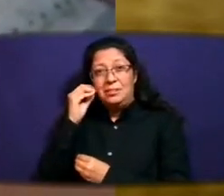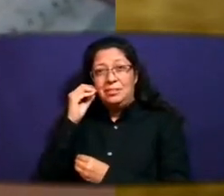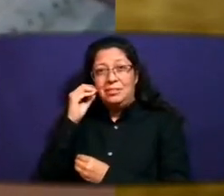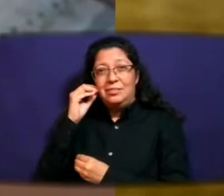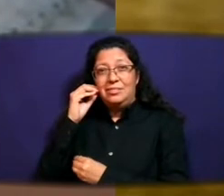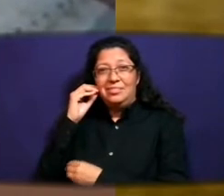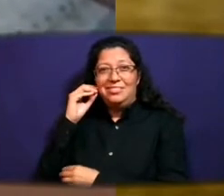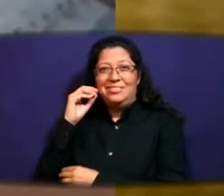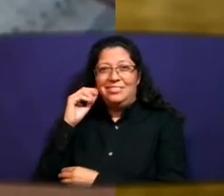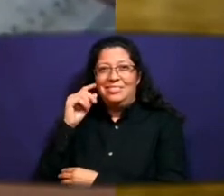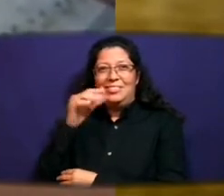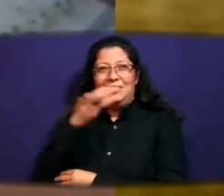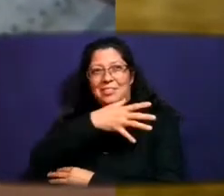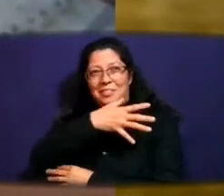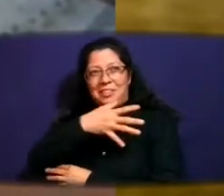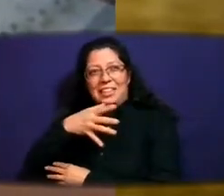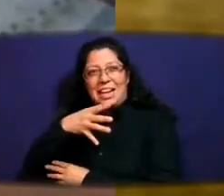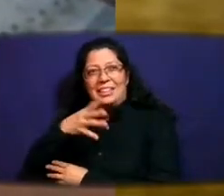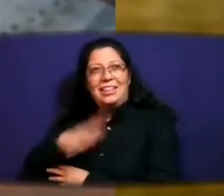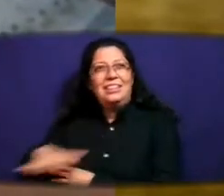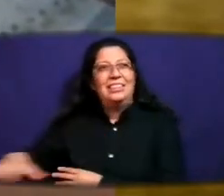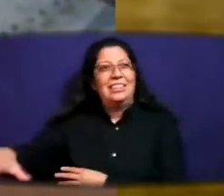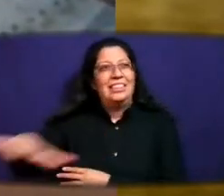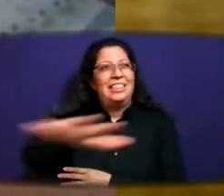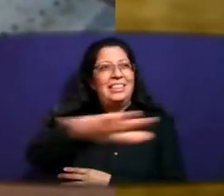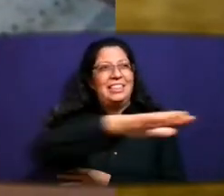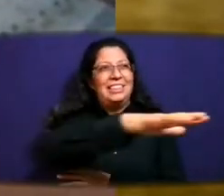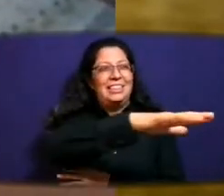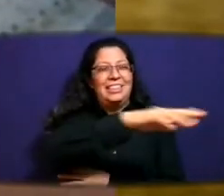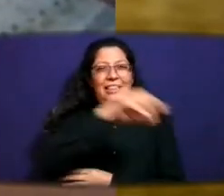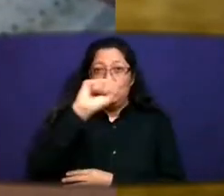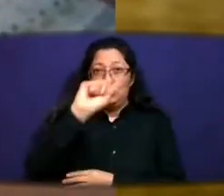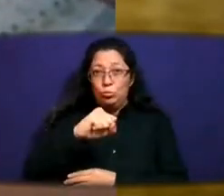es una granja en sur centro Los Ángeles.